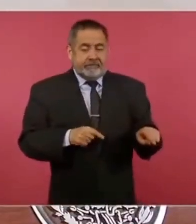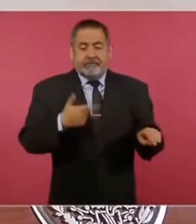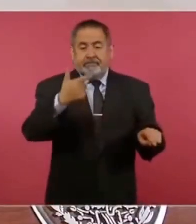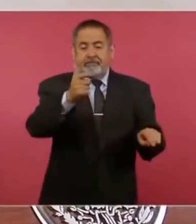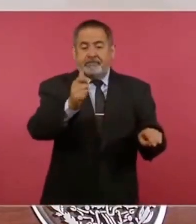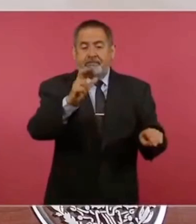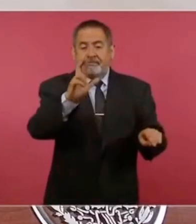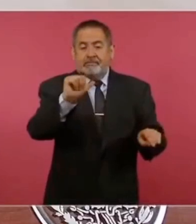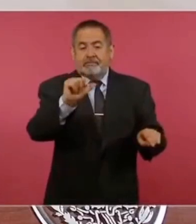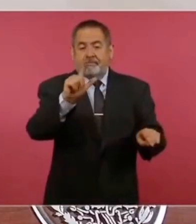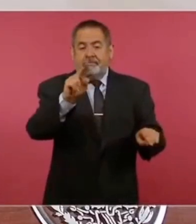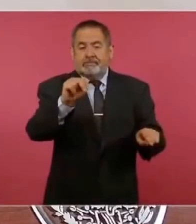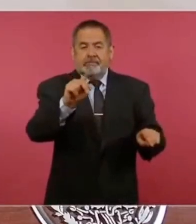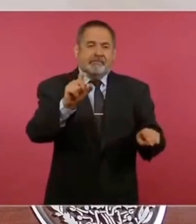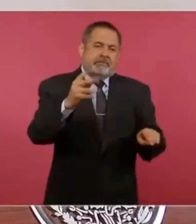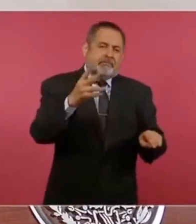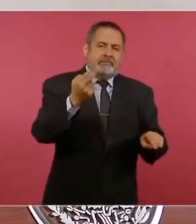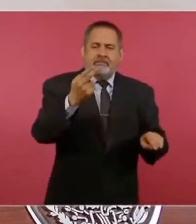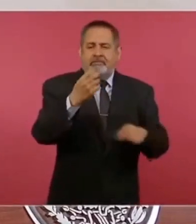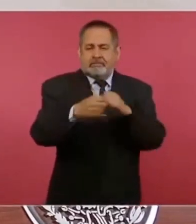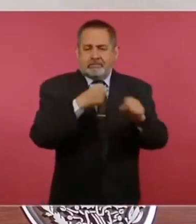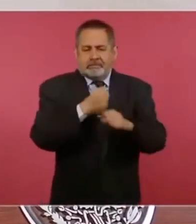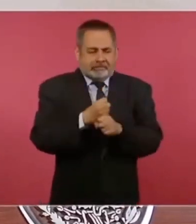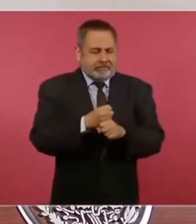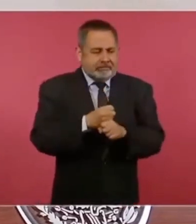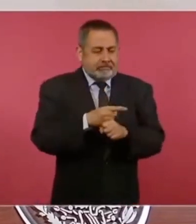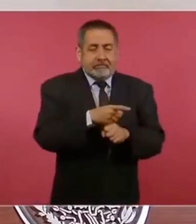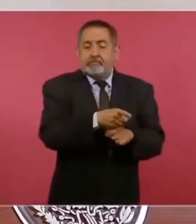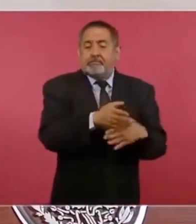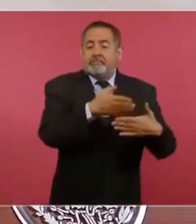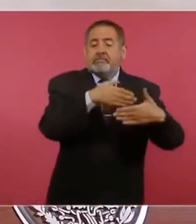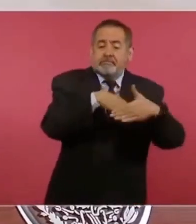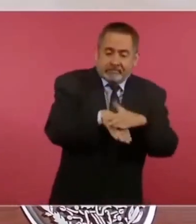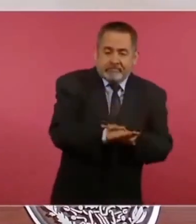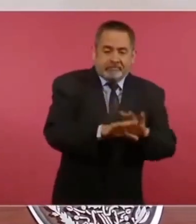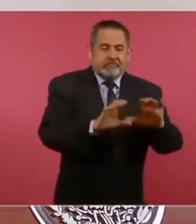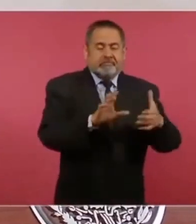de 24 o 25 años, ingresó